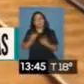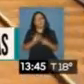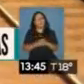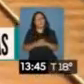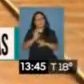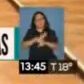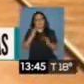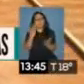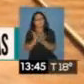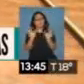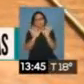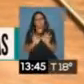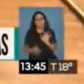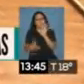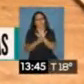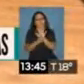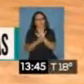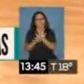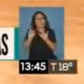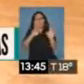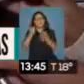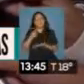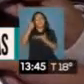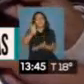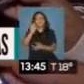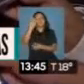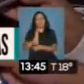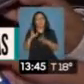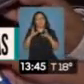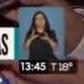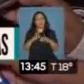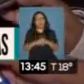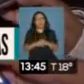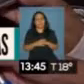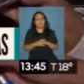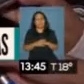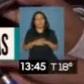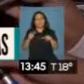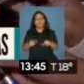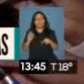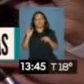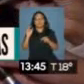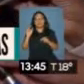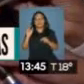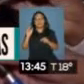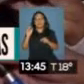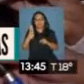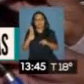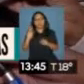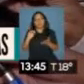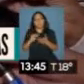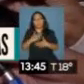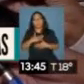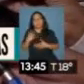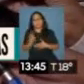presenta un proyecto de ley hoy referido al subsidio a los clubes de fútbol. Es uno más de los que vengo haciendo, entendiendo